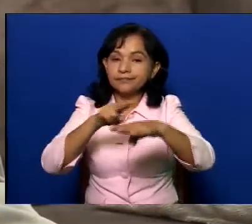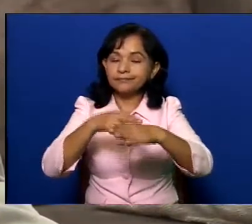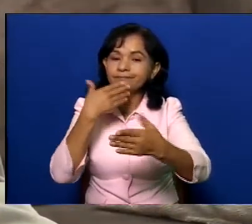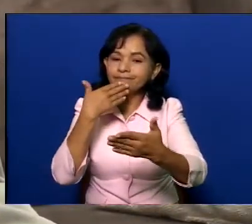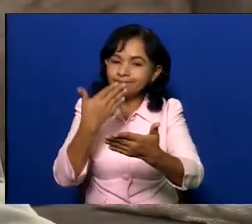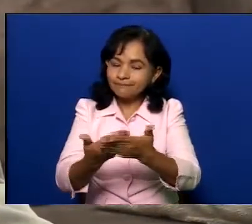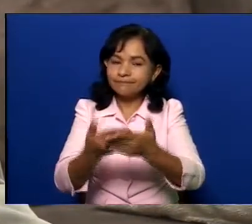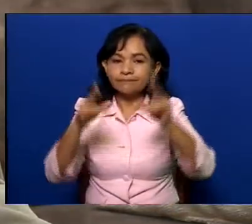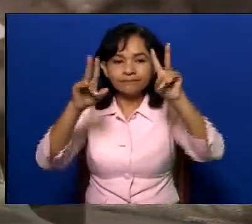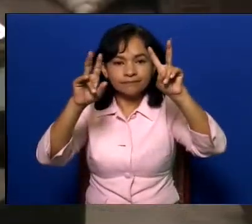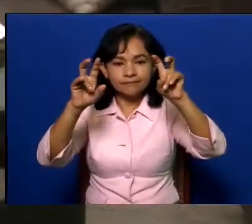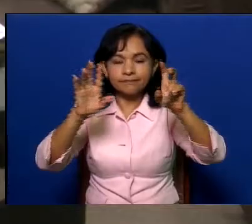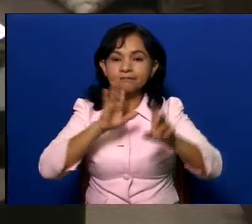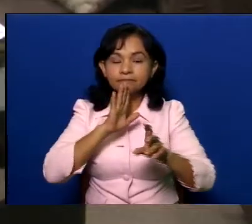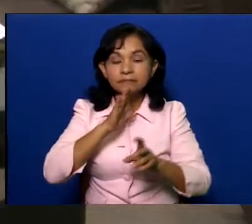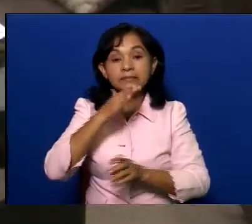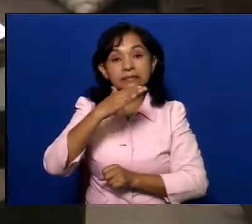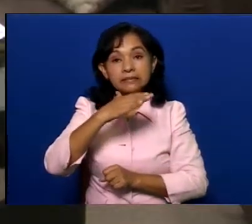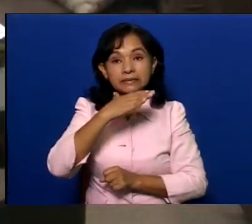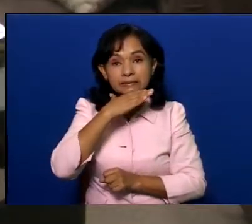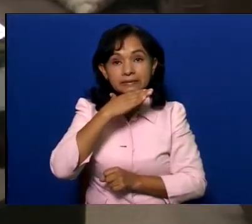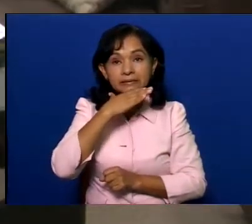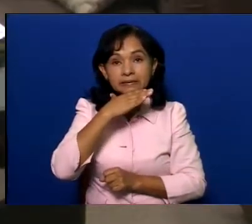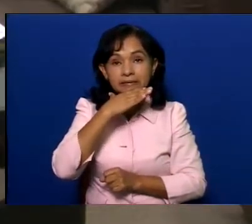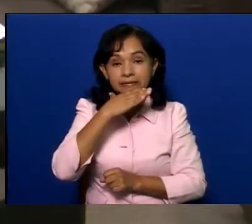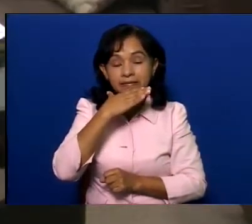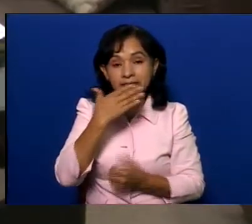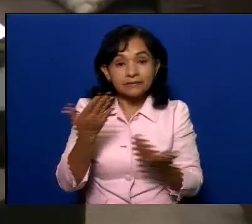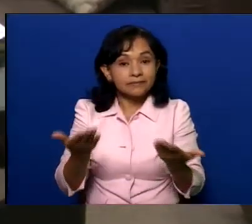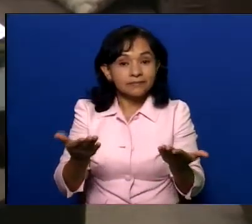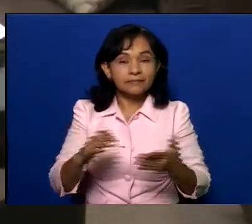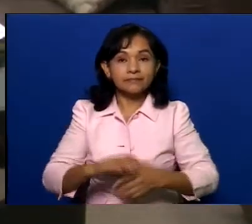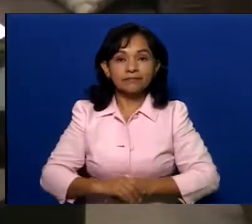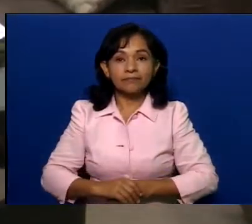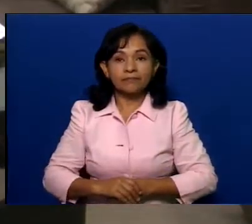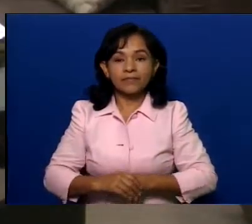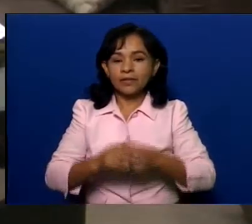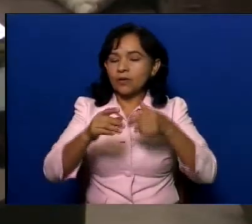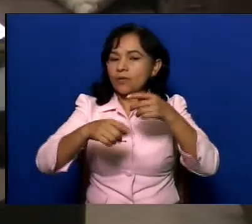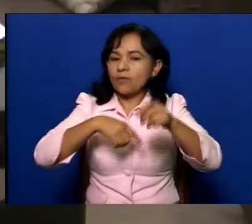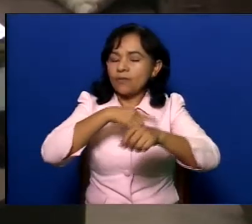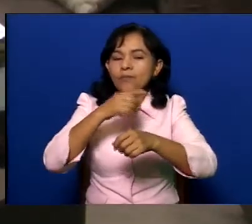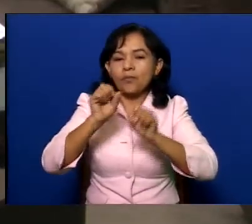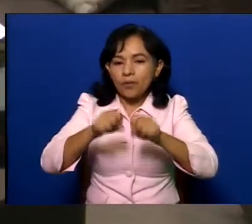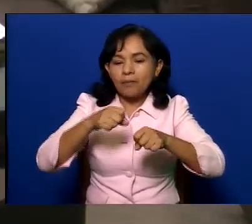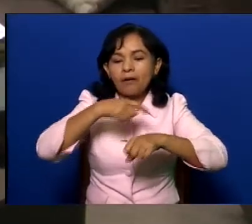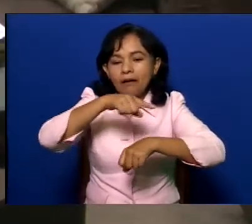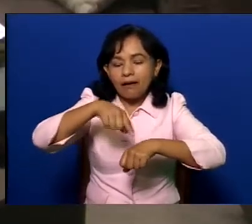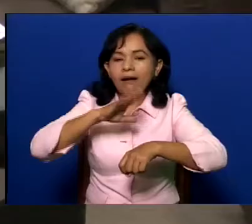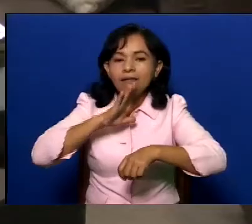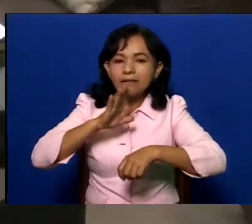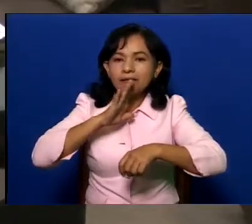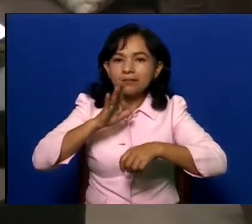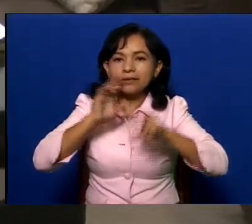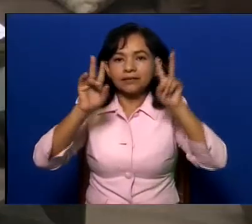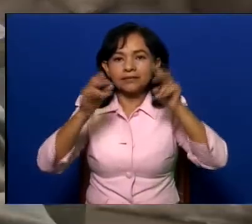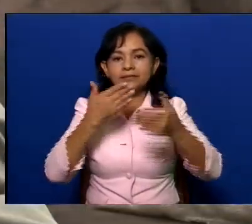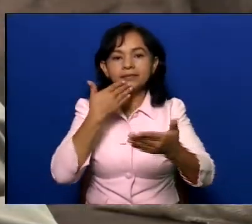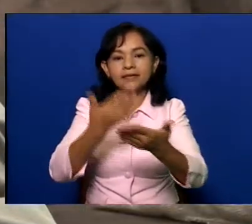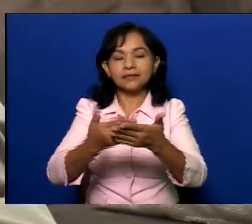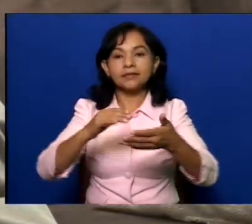productos como la fruta, las hortalizas, etcétera. Pero también hay que ver cómo vamos, a través de la